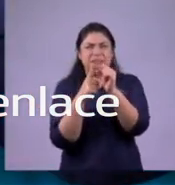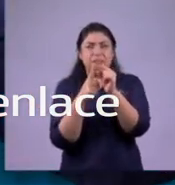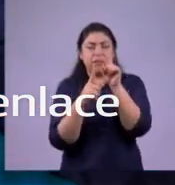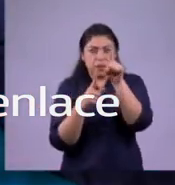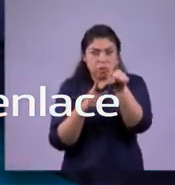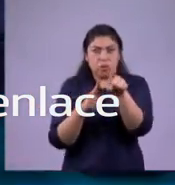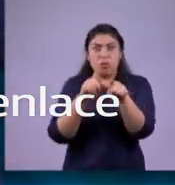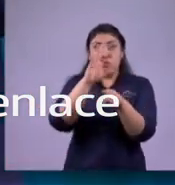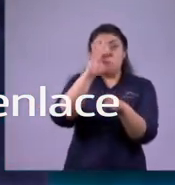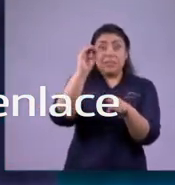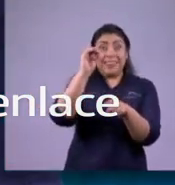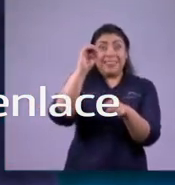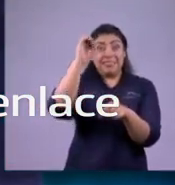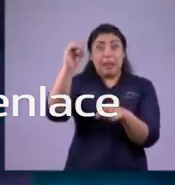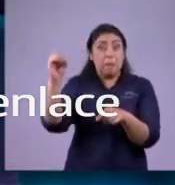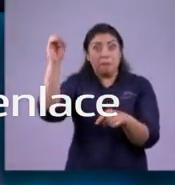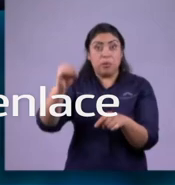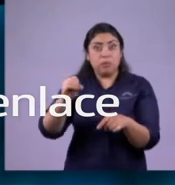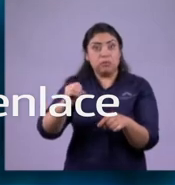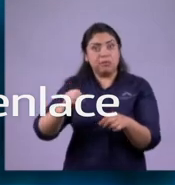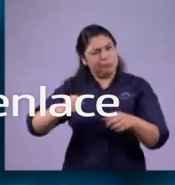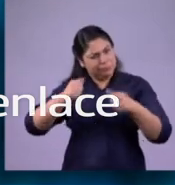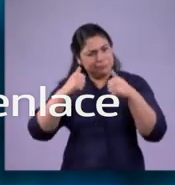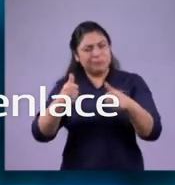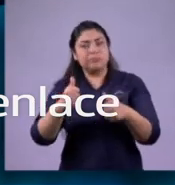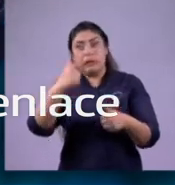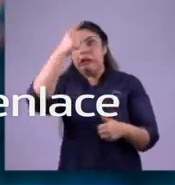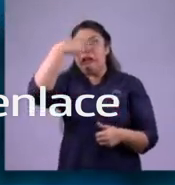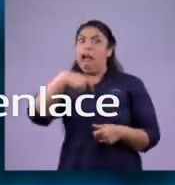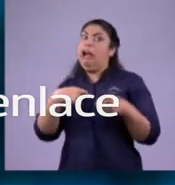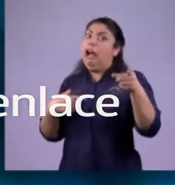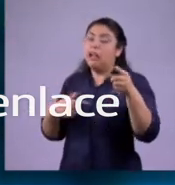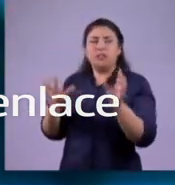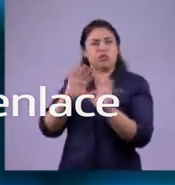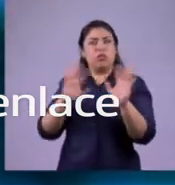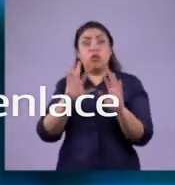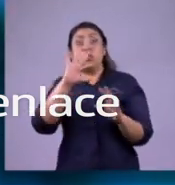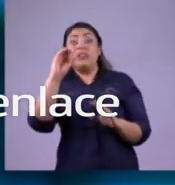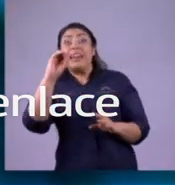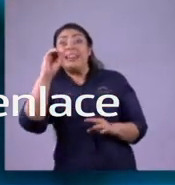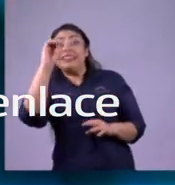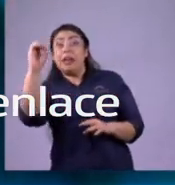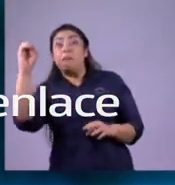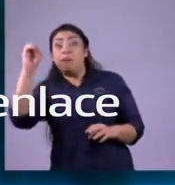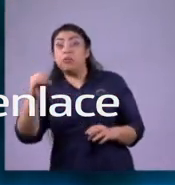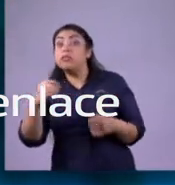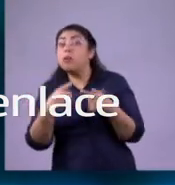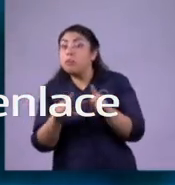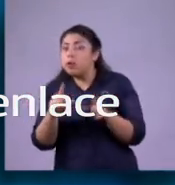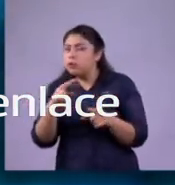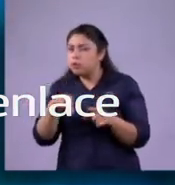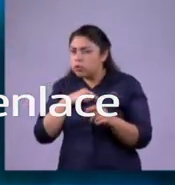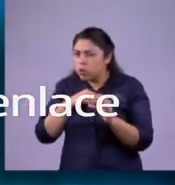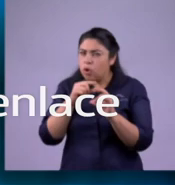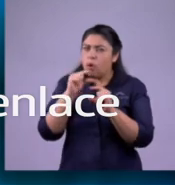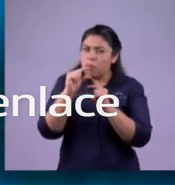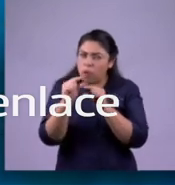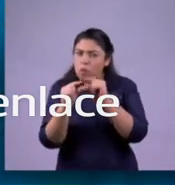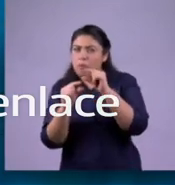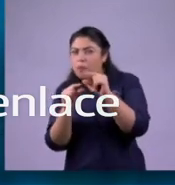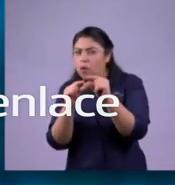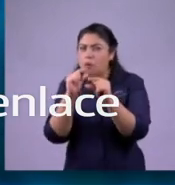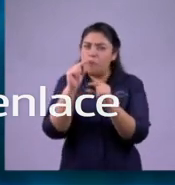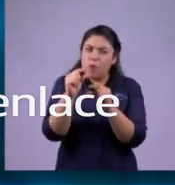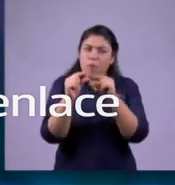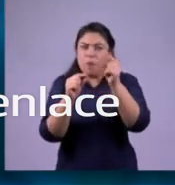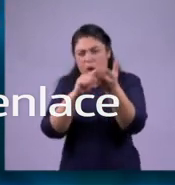ya eres buena tierra así que no hay ninguna condenación pero si nosotros vamos limpiando nos de espinos y